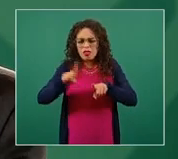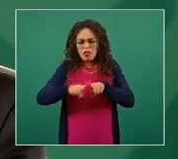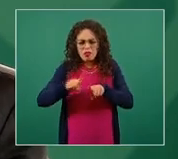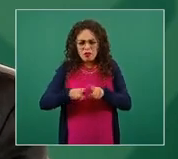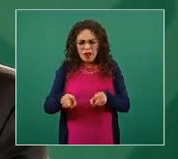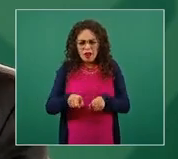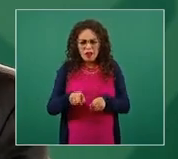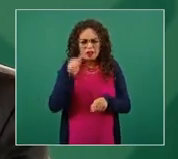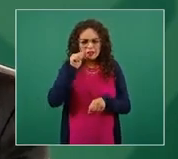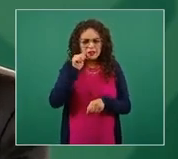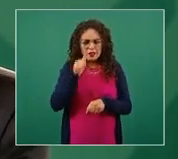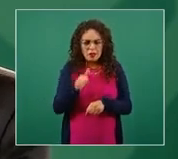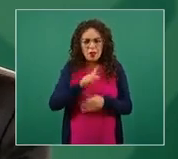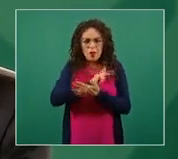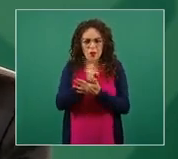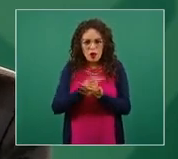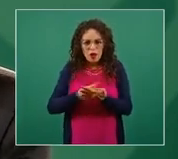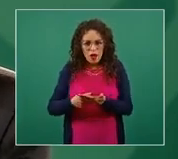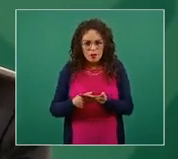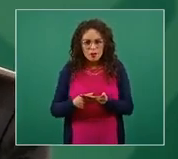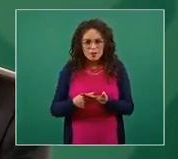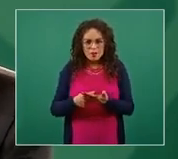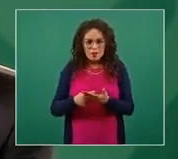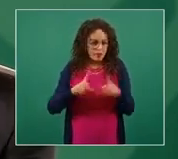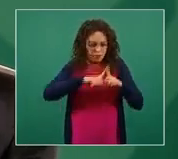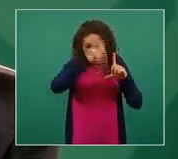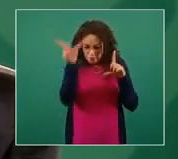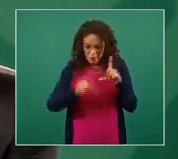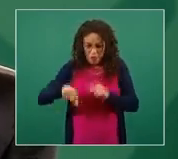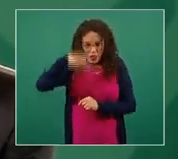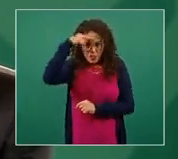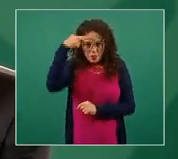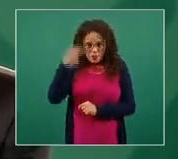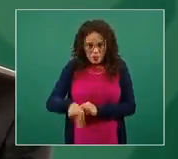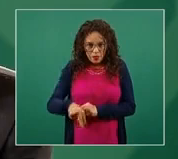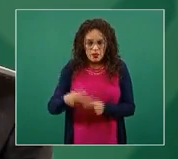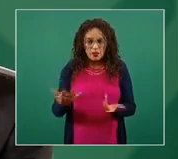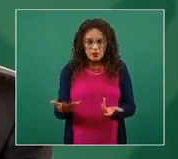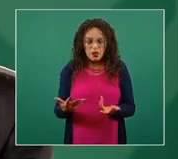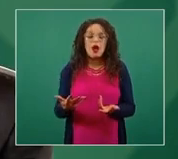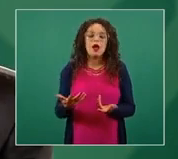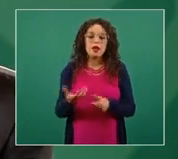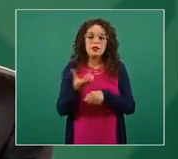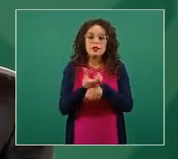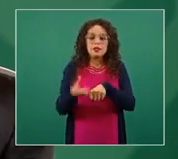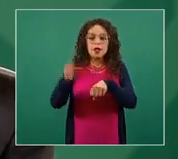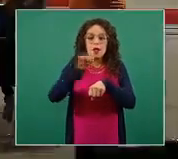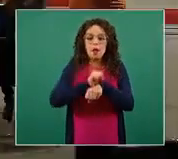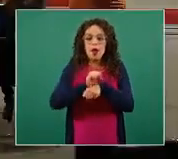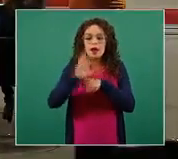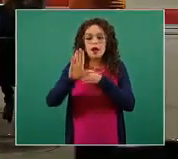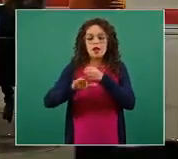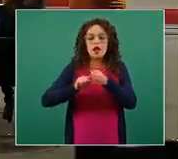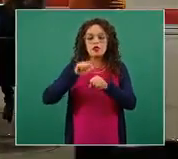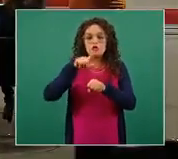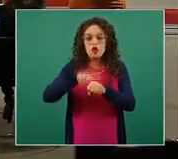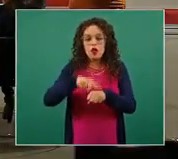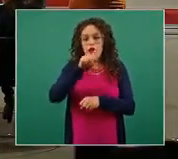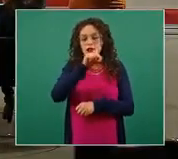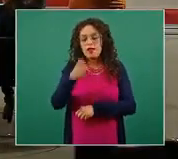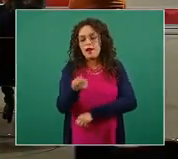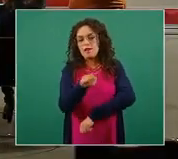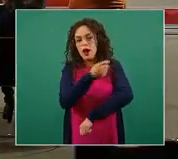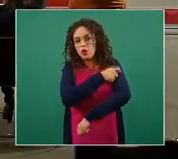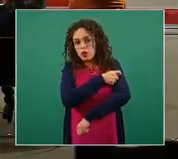que incluye en el Programa de Vacunación Universal de México las semanas nacionales en su momento de